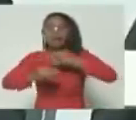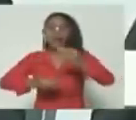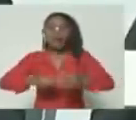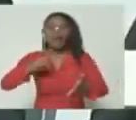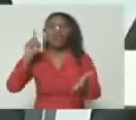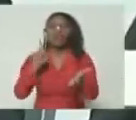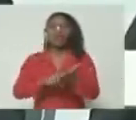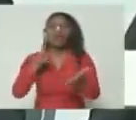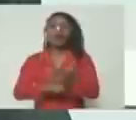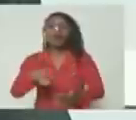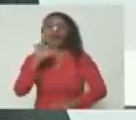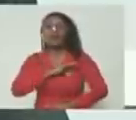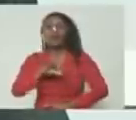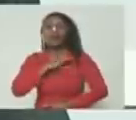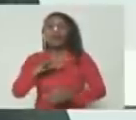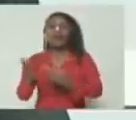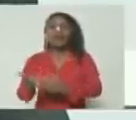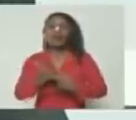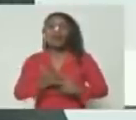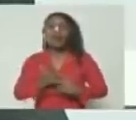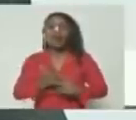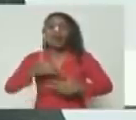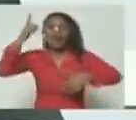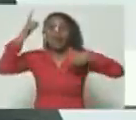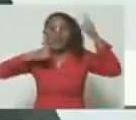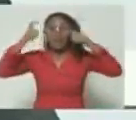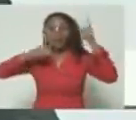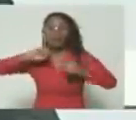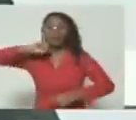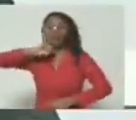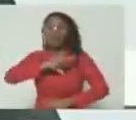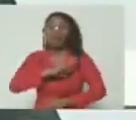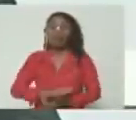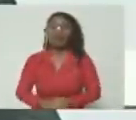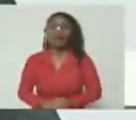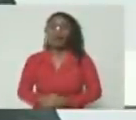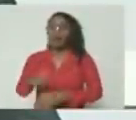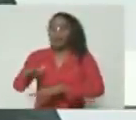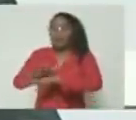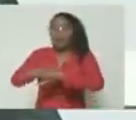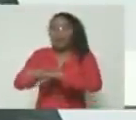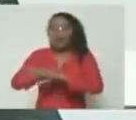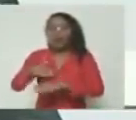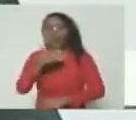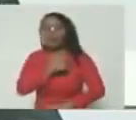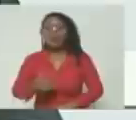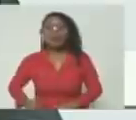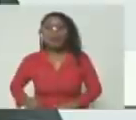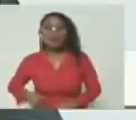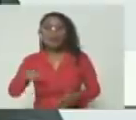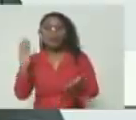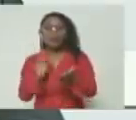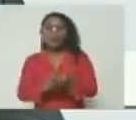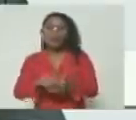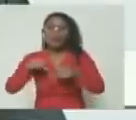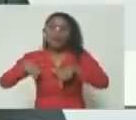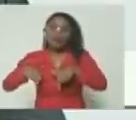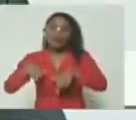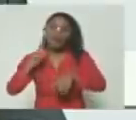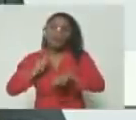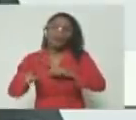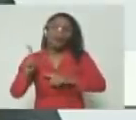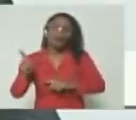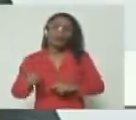deuda social que recibió el comandante Chávez histórica? Y me disculpo, presidente, que salga a colación esto, pero es